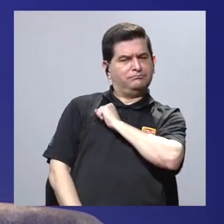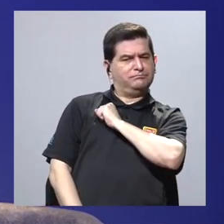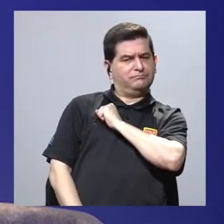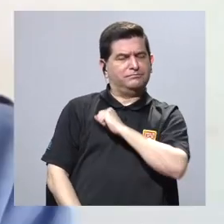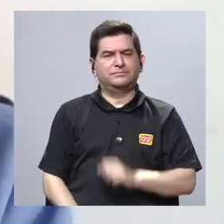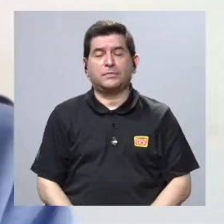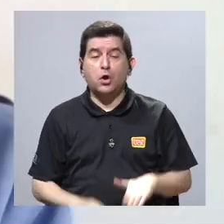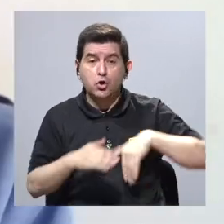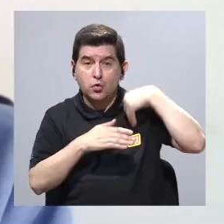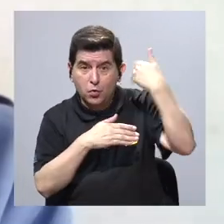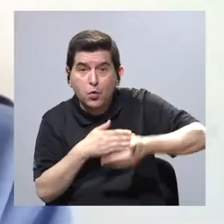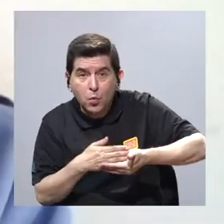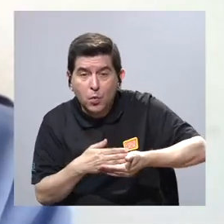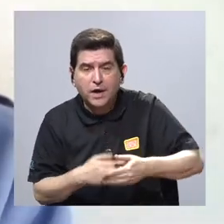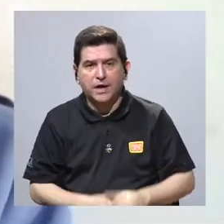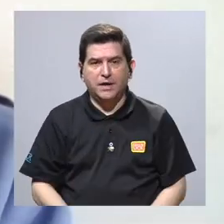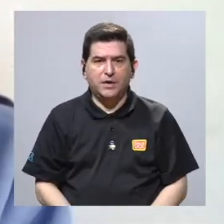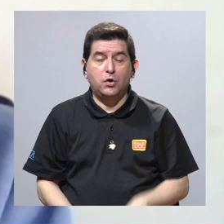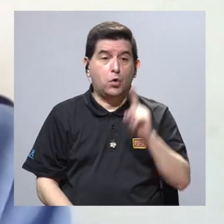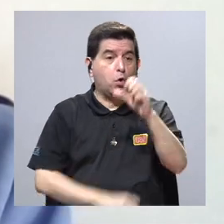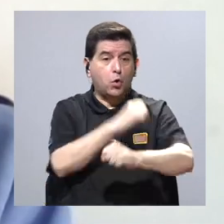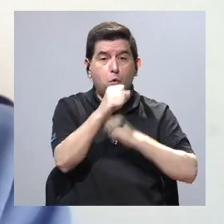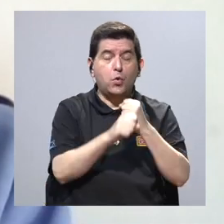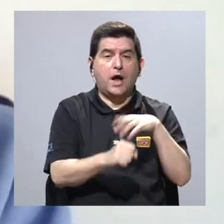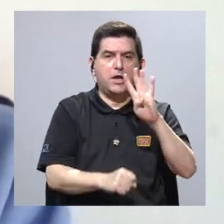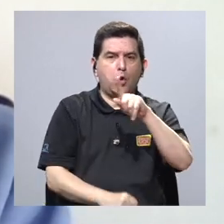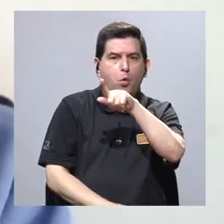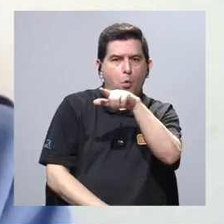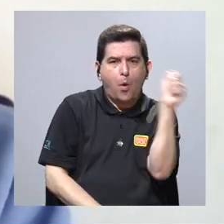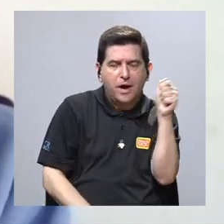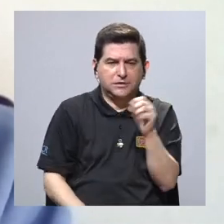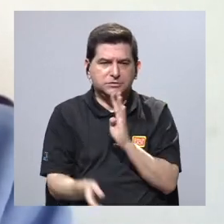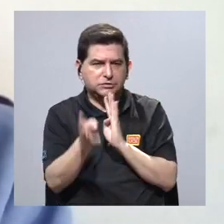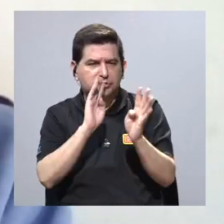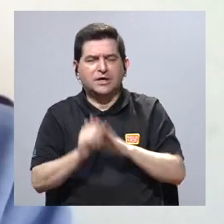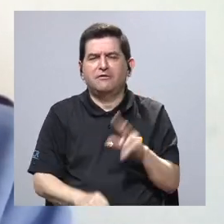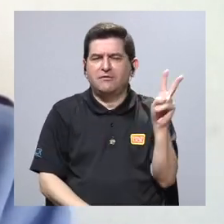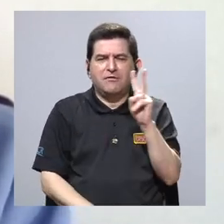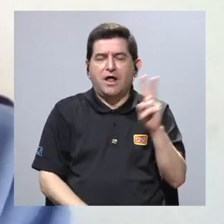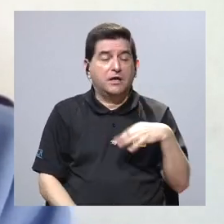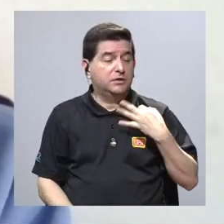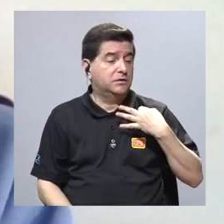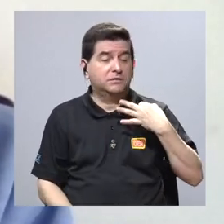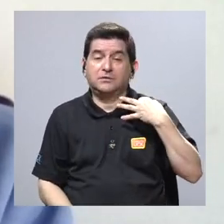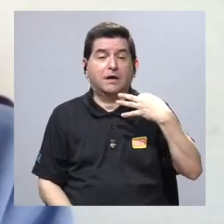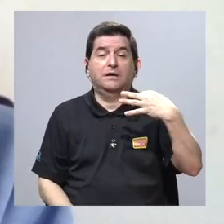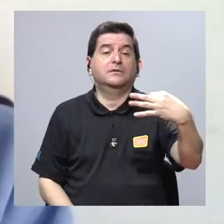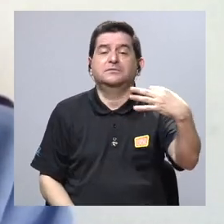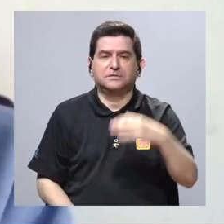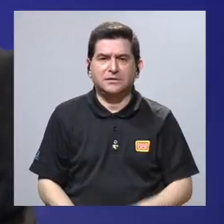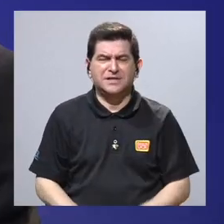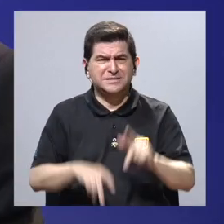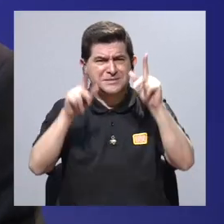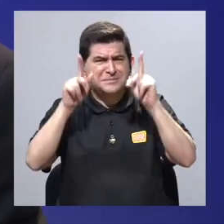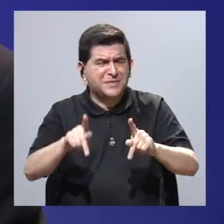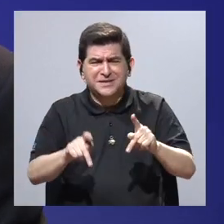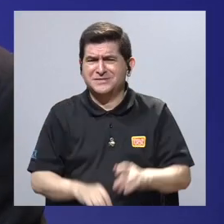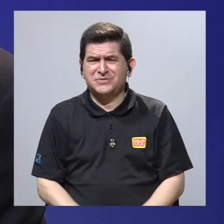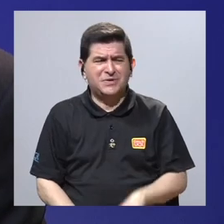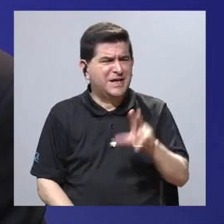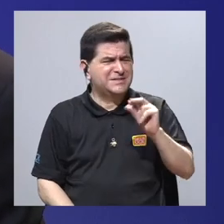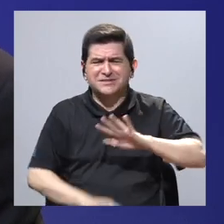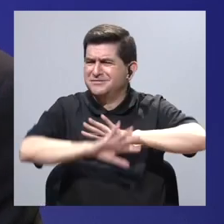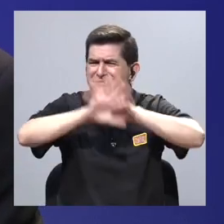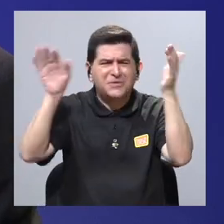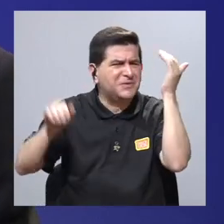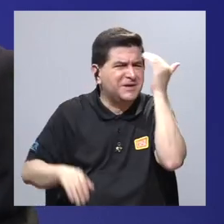di cuenta, don Carlos, después de un año y cuatro meses de estar hablando de virus todos los días, que la gente